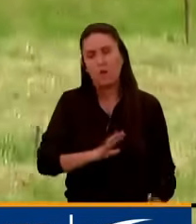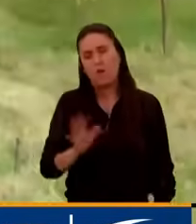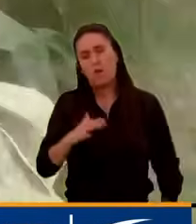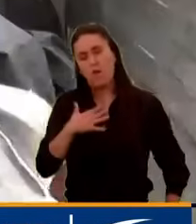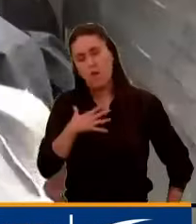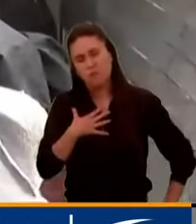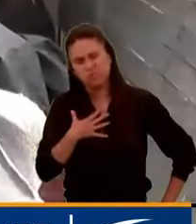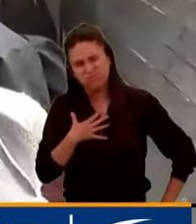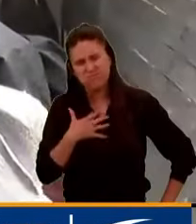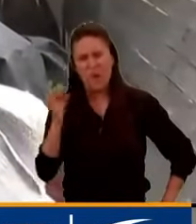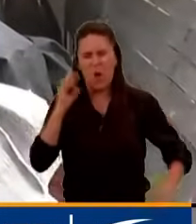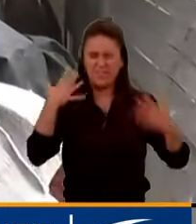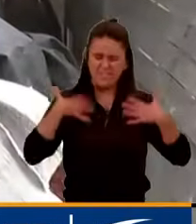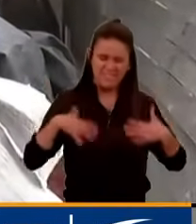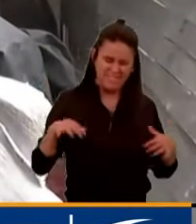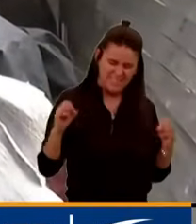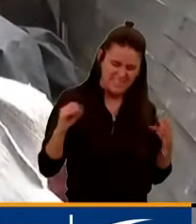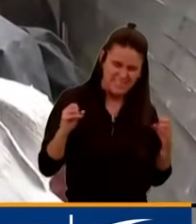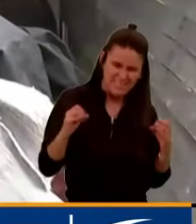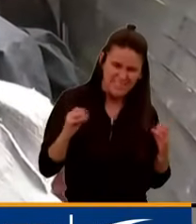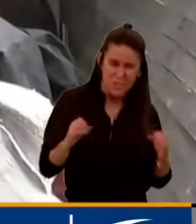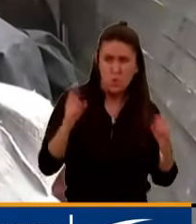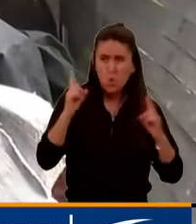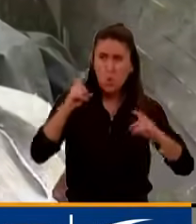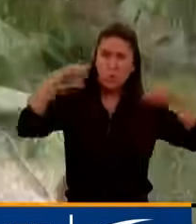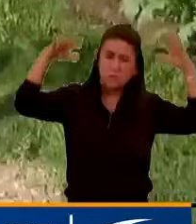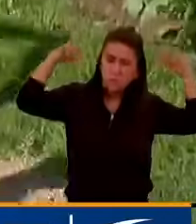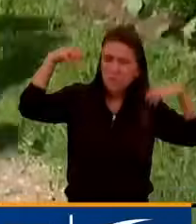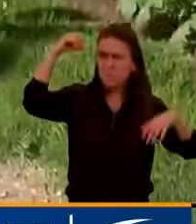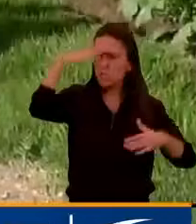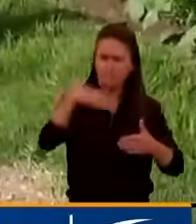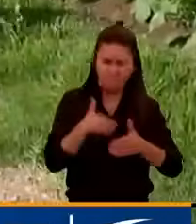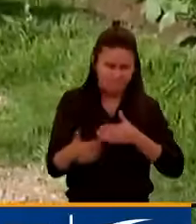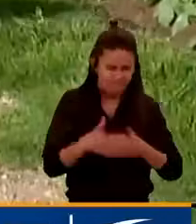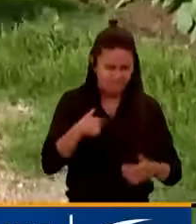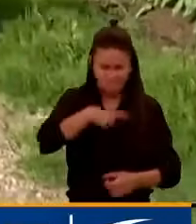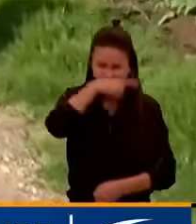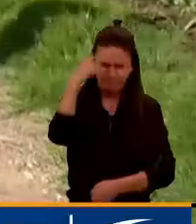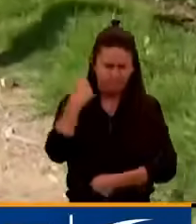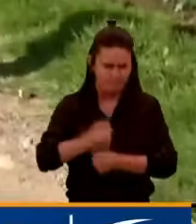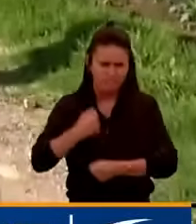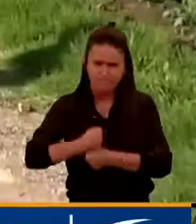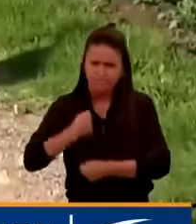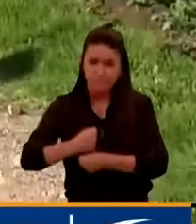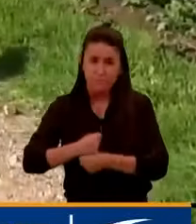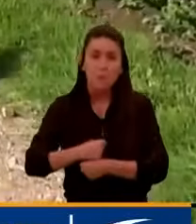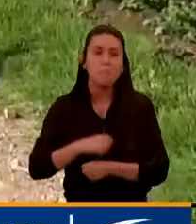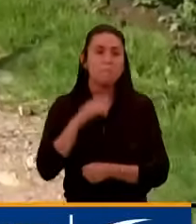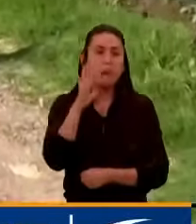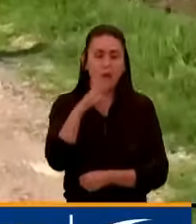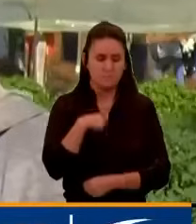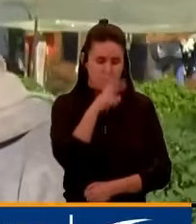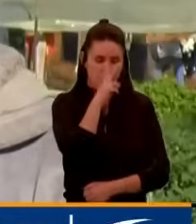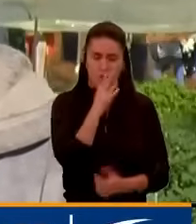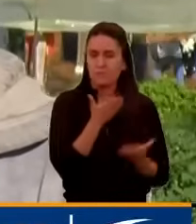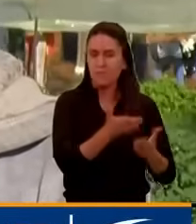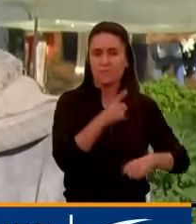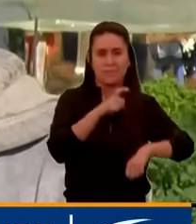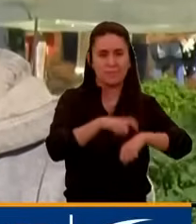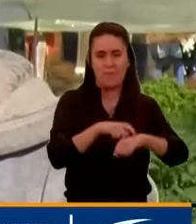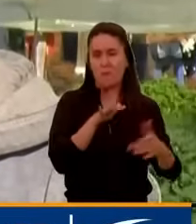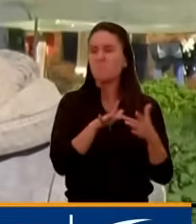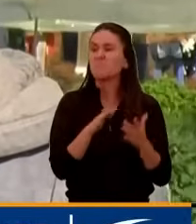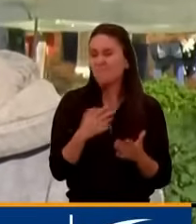con dolor en su cuerpo de trabajar bajo el agua y el sol, pero para sus hijos siempre tendrá tiempo. Sí, a veces